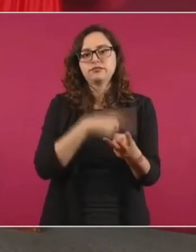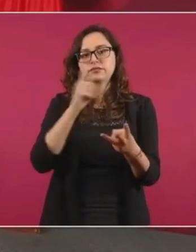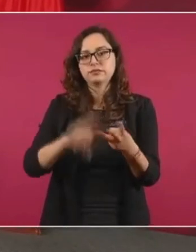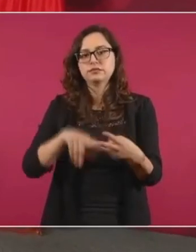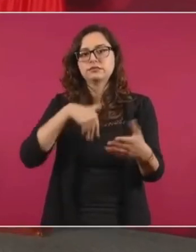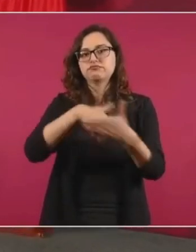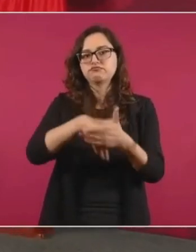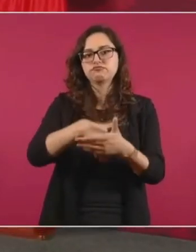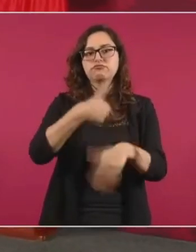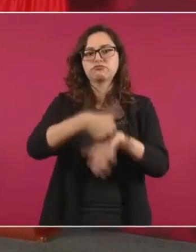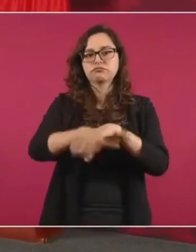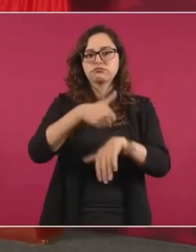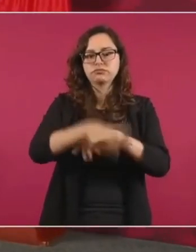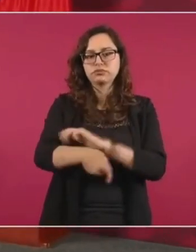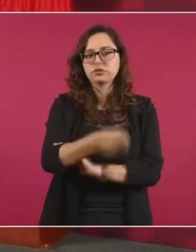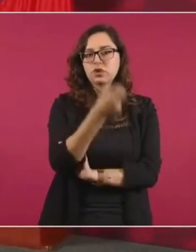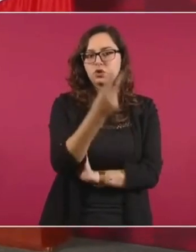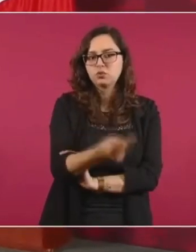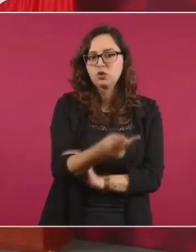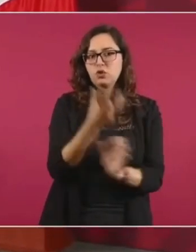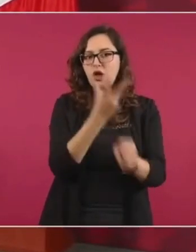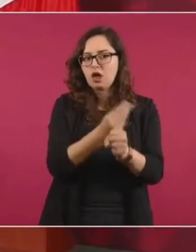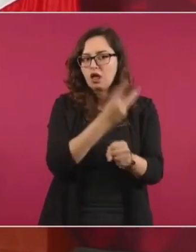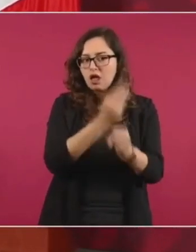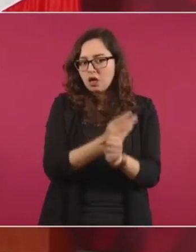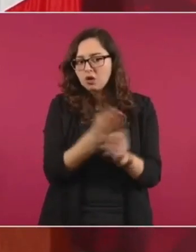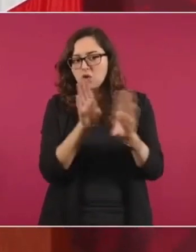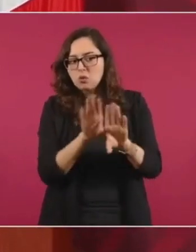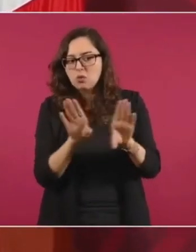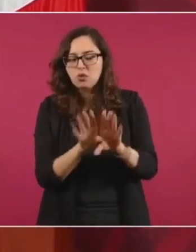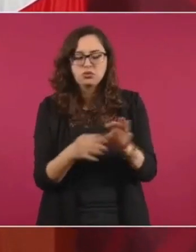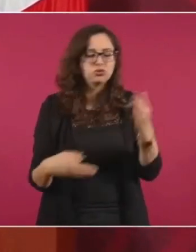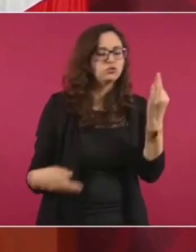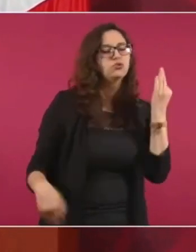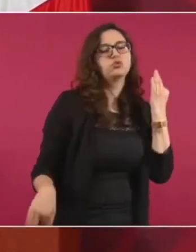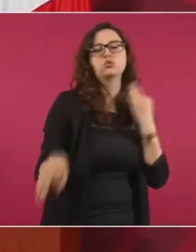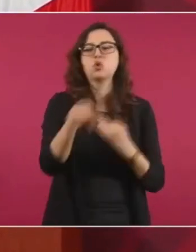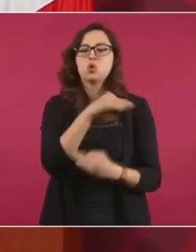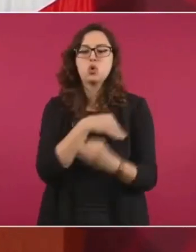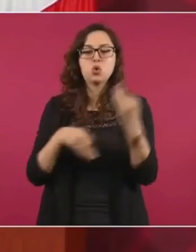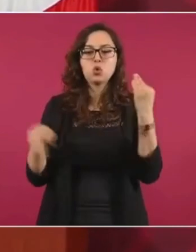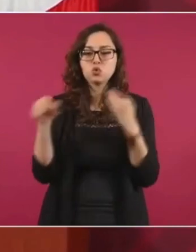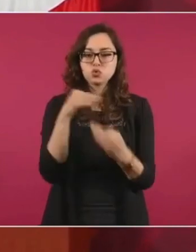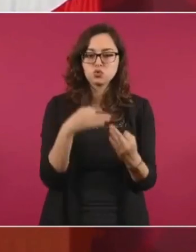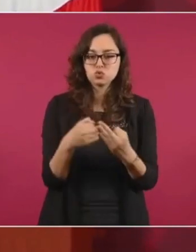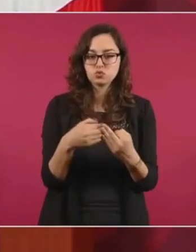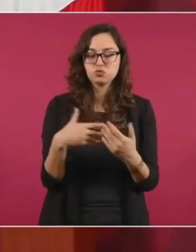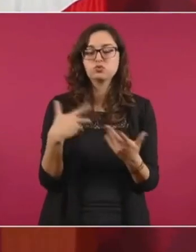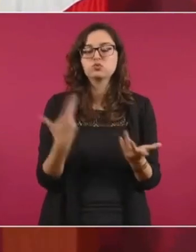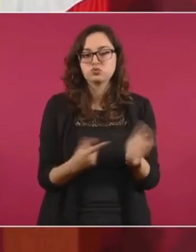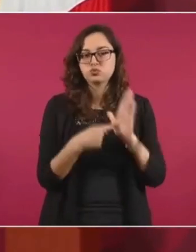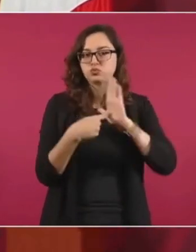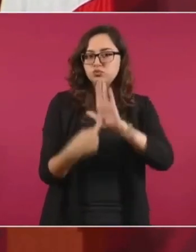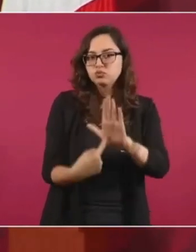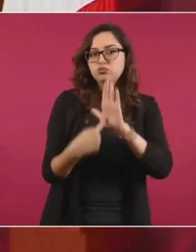Terminal 2, en fin, cómo el año